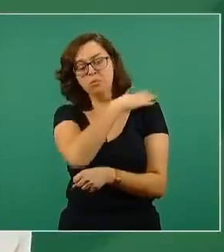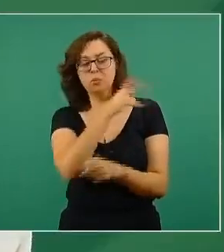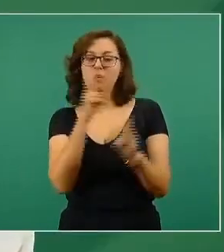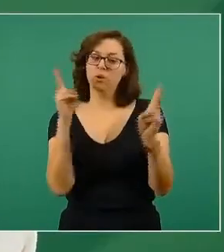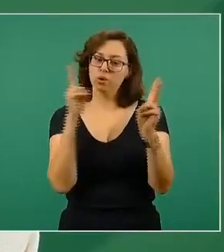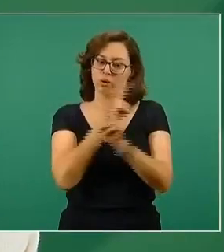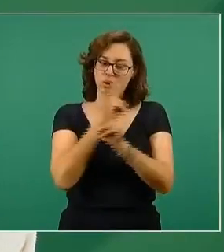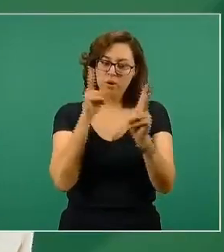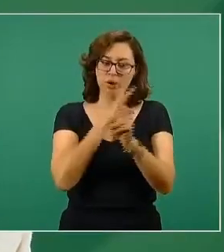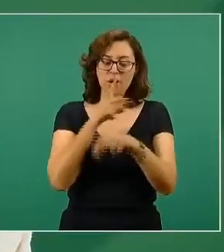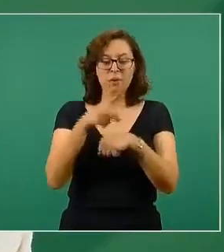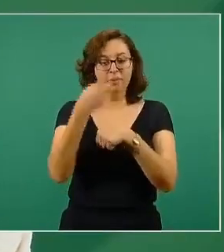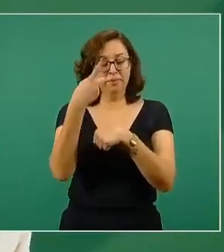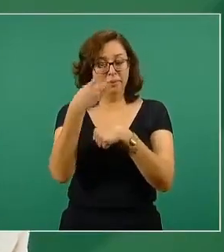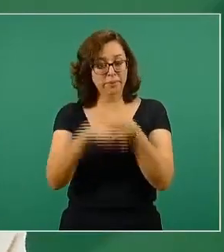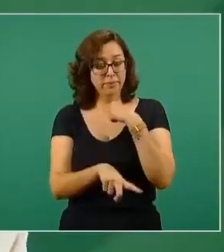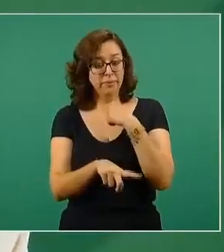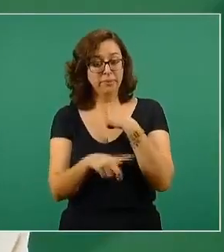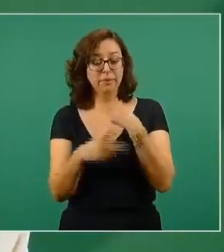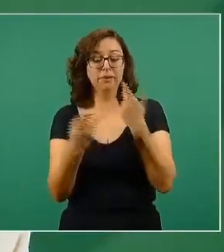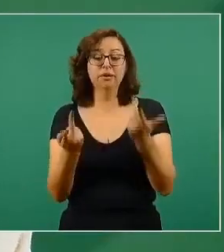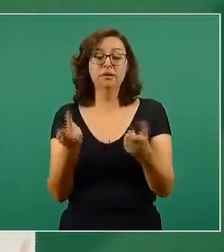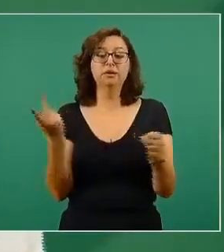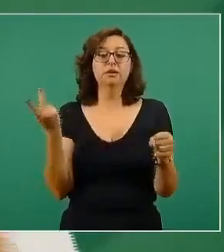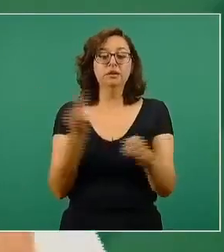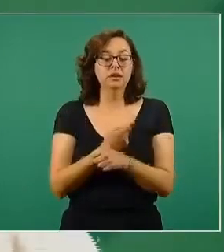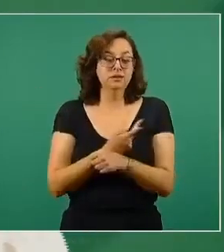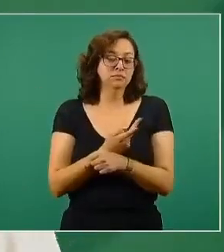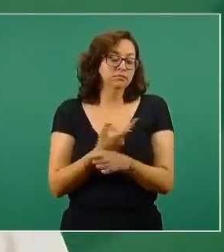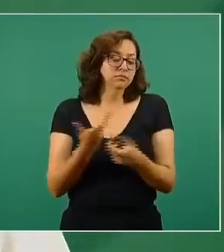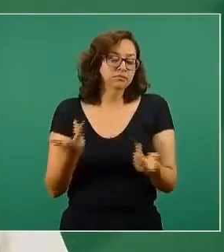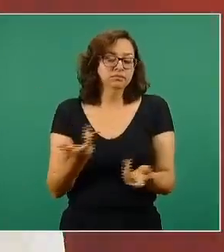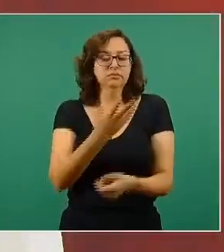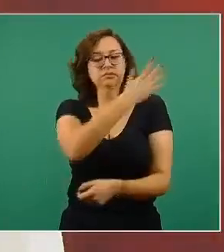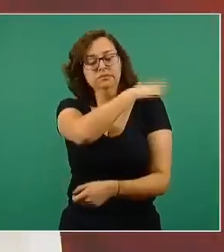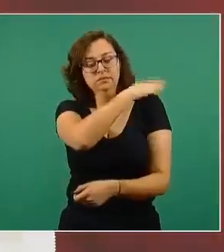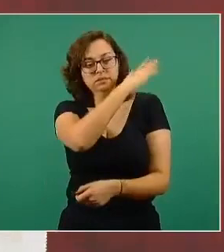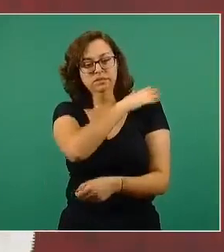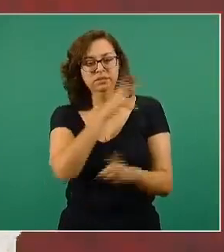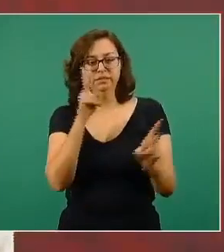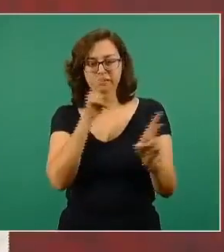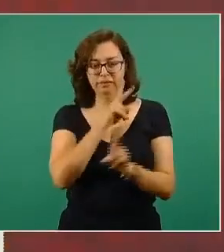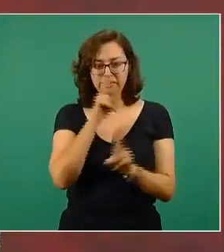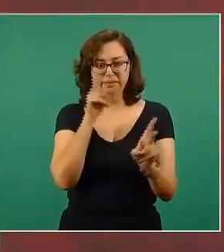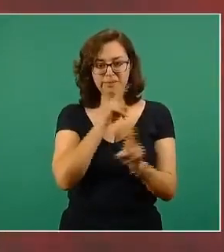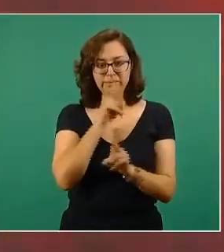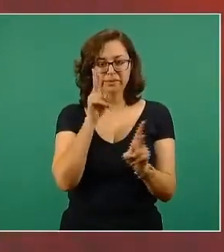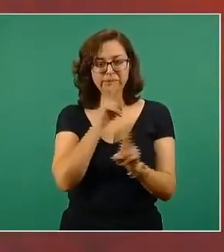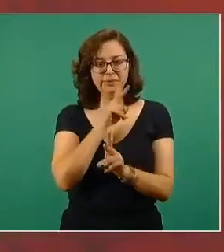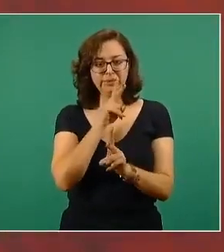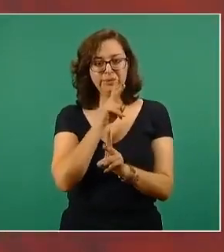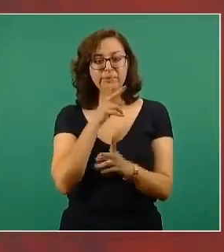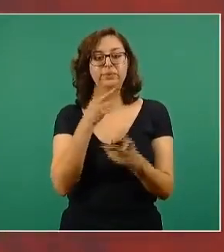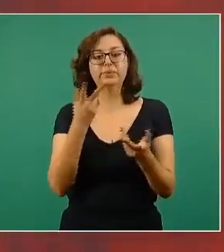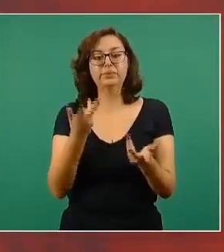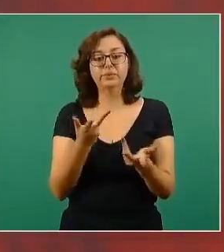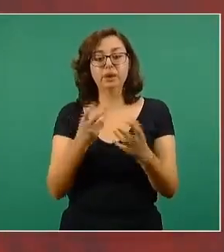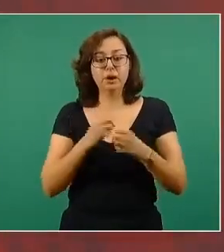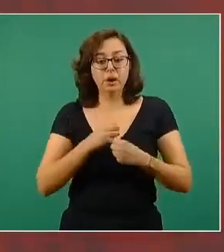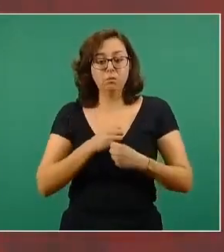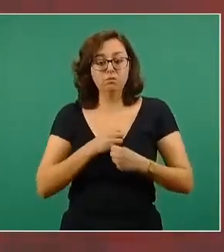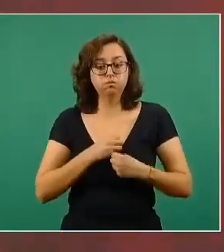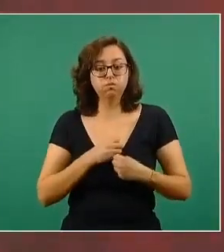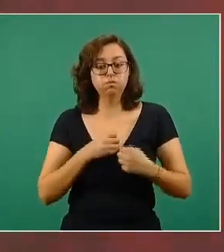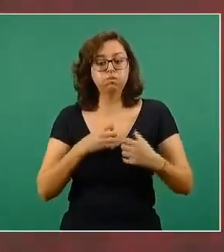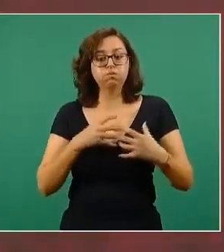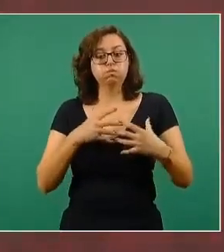Recordar que lo hemos comentado en otras ocasiones, los pulmones, como cualquier otra parte del organismo humano, una vez que se inflaman,